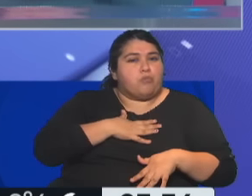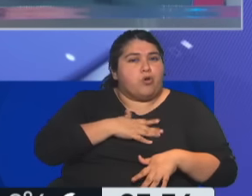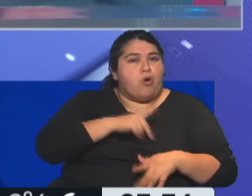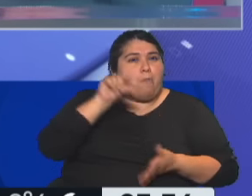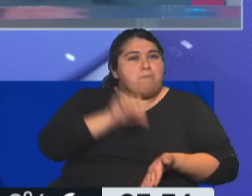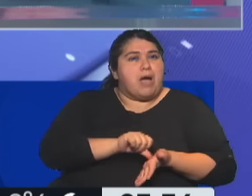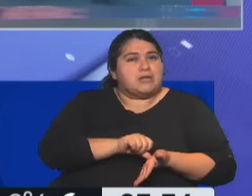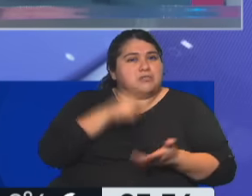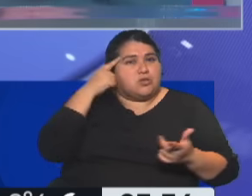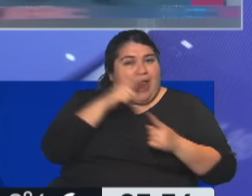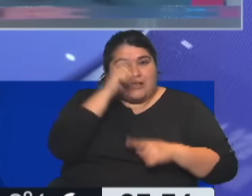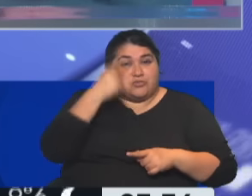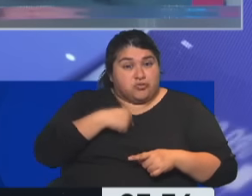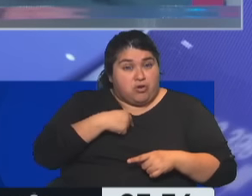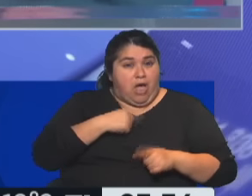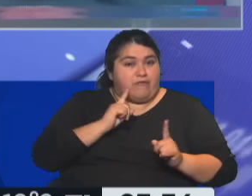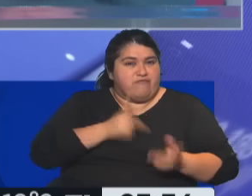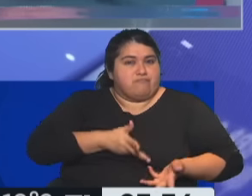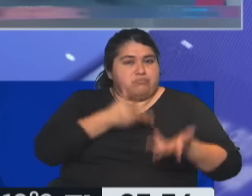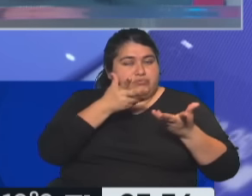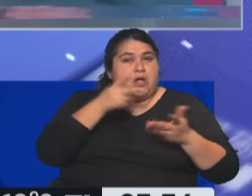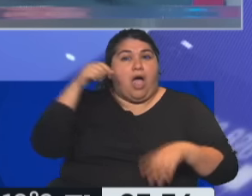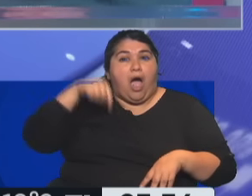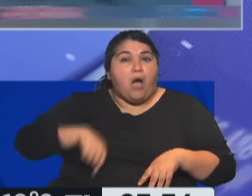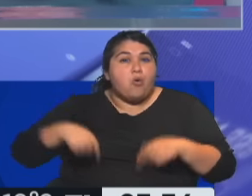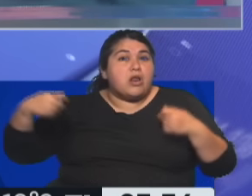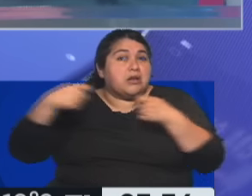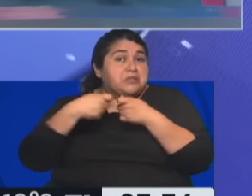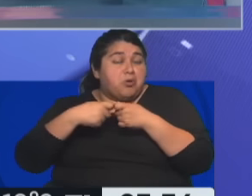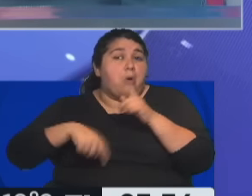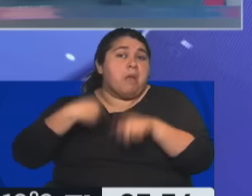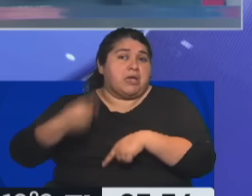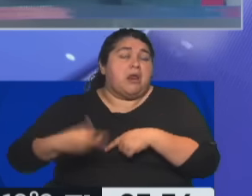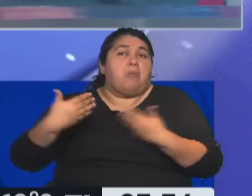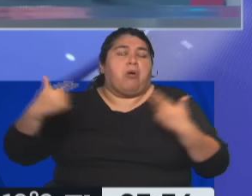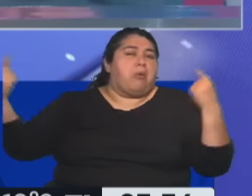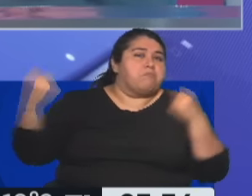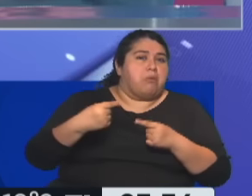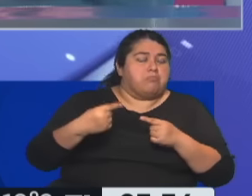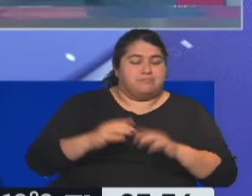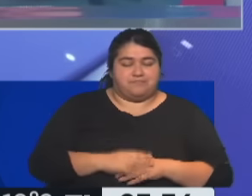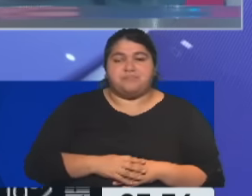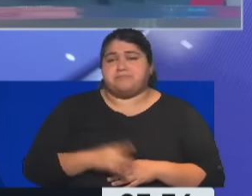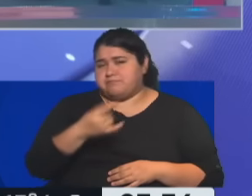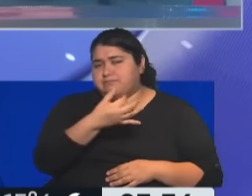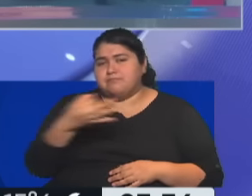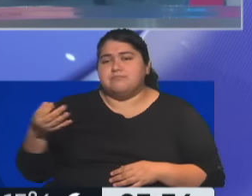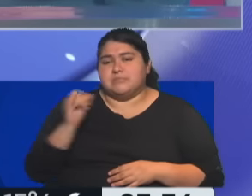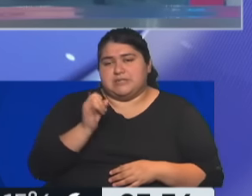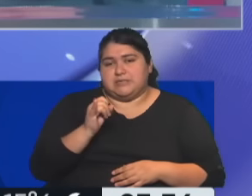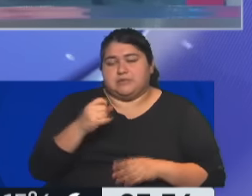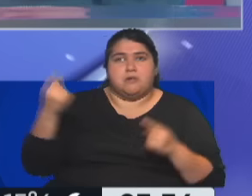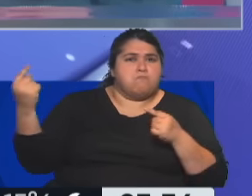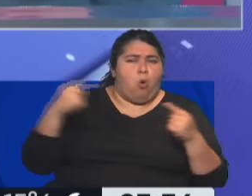eso hace que en el día de mañana quienes hoy sean aliados, mañana puedan ser adversarios. Sí, y de hecho se pudieron